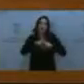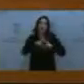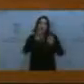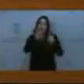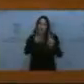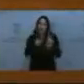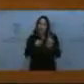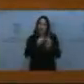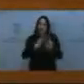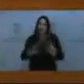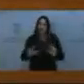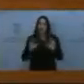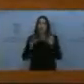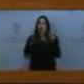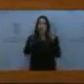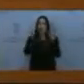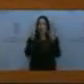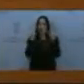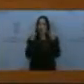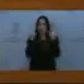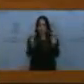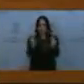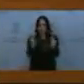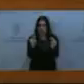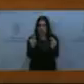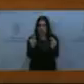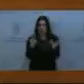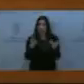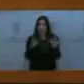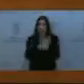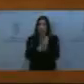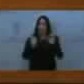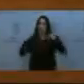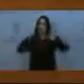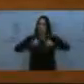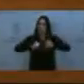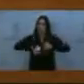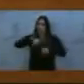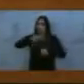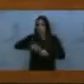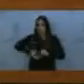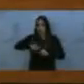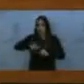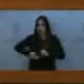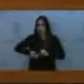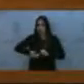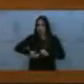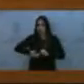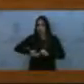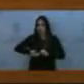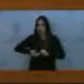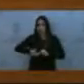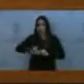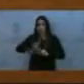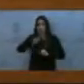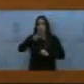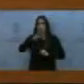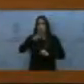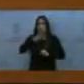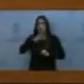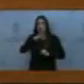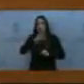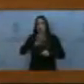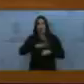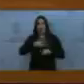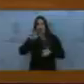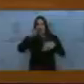huelga de trabajadores. Por lo tanto, acuerdos con más peso, si cabe, en las razones para ratificar estos